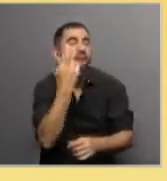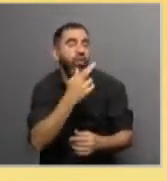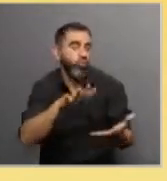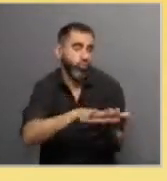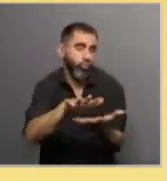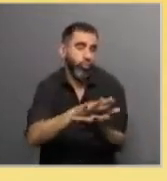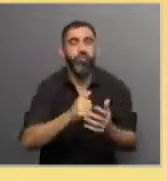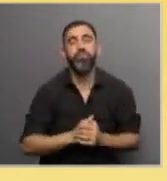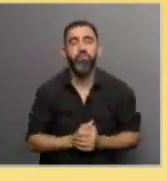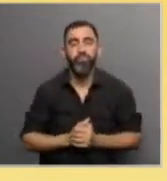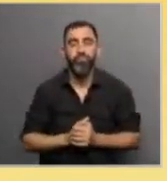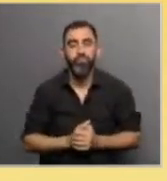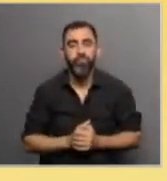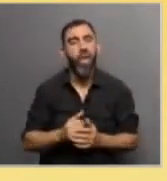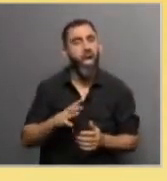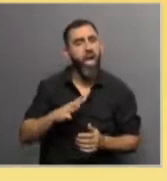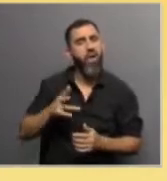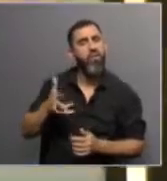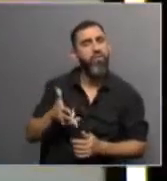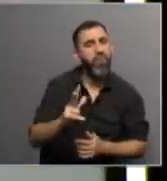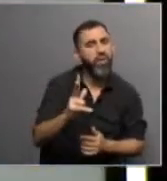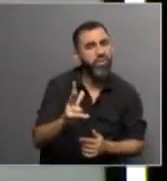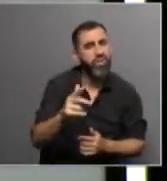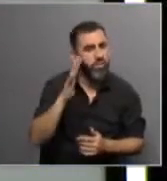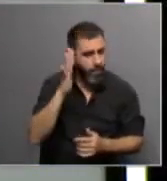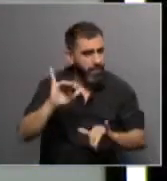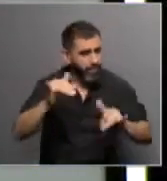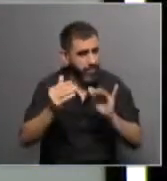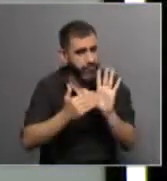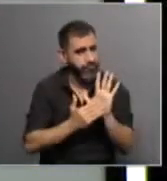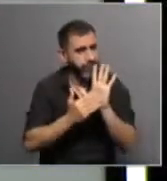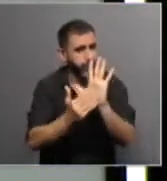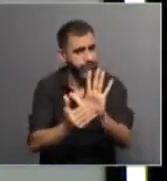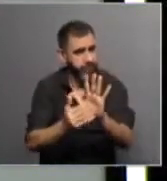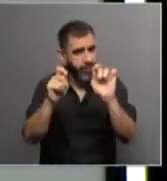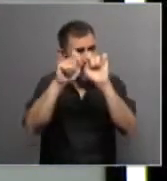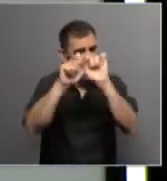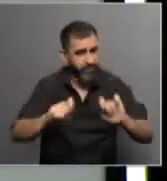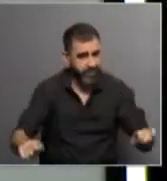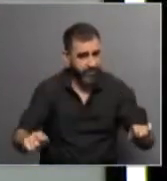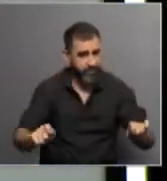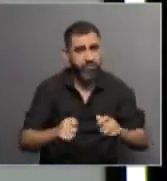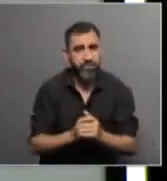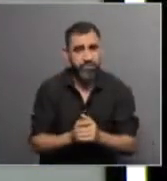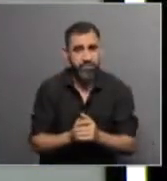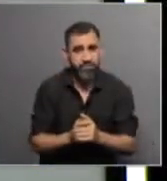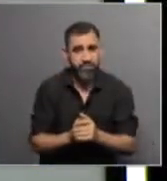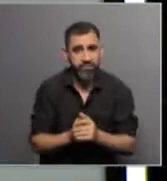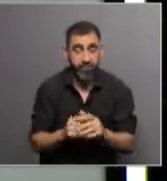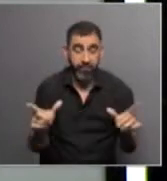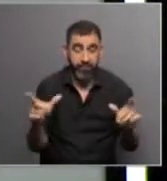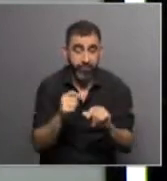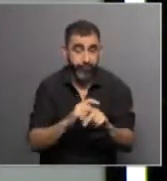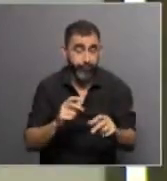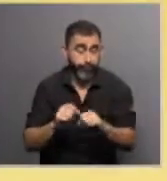bien. Lucía, ¿tenés fecha ya? ¿Cuál es tu expectativa para presentar en definitiva esta tesis y, bueno, dar el paso hacia la